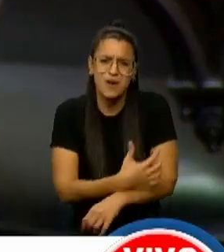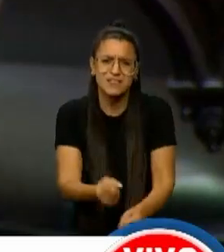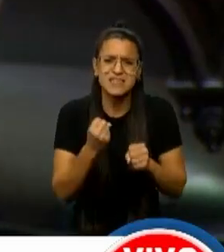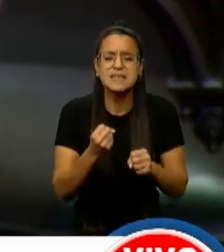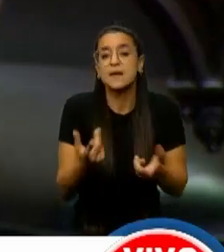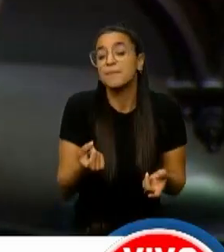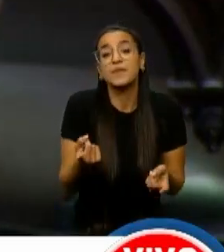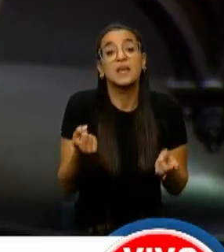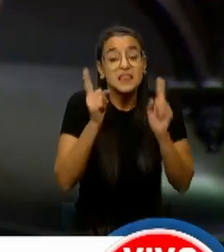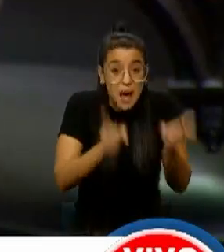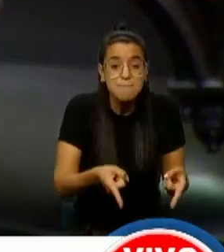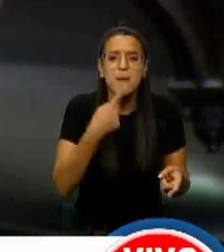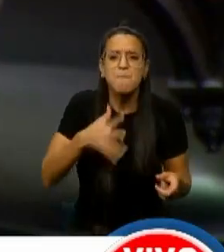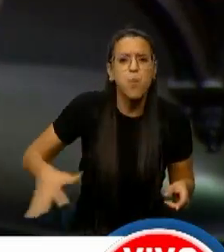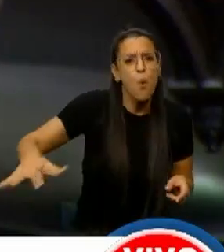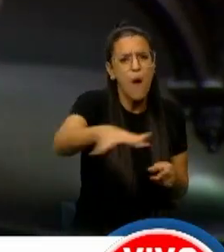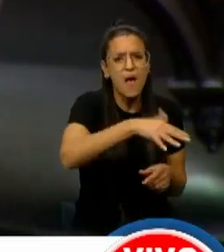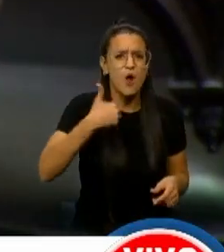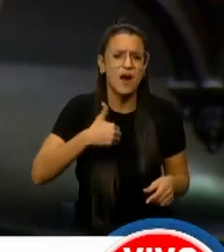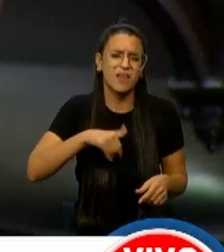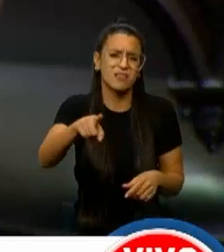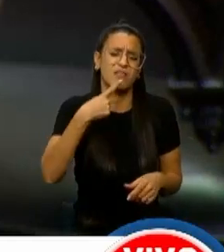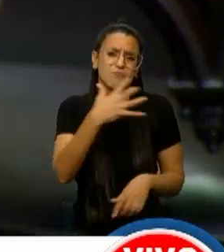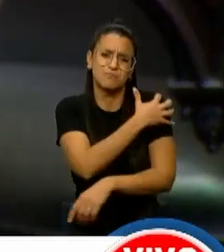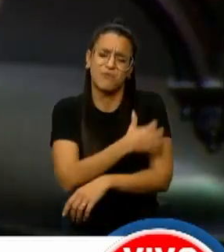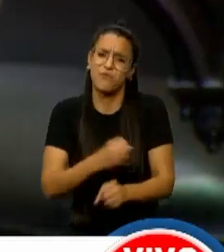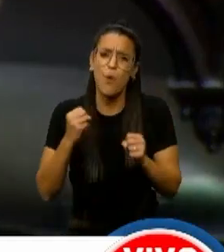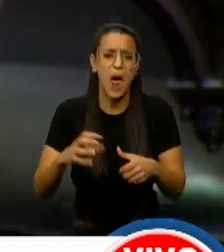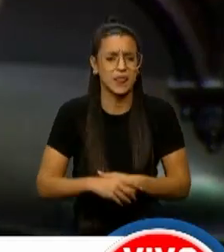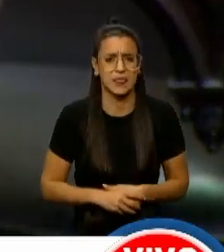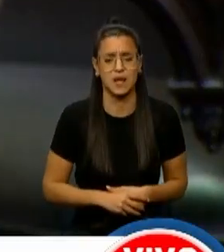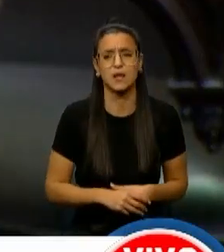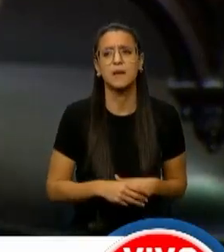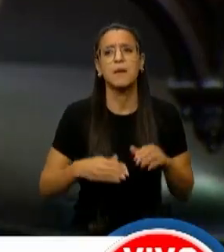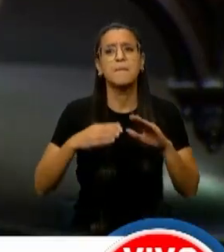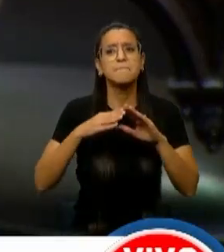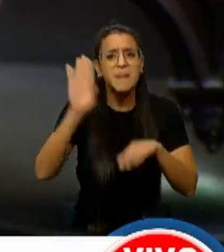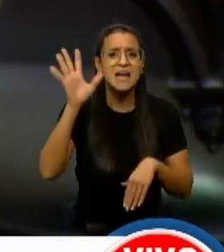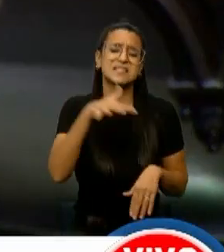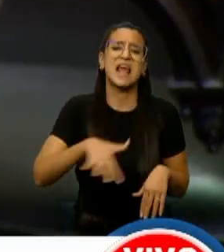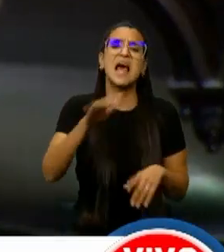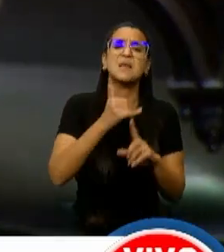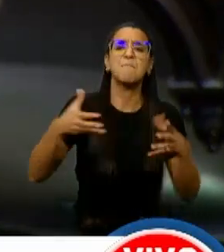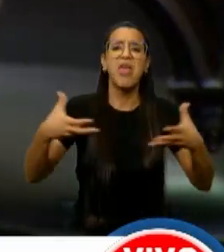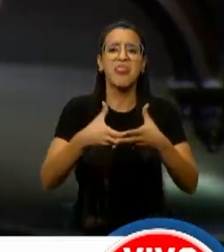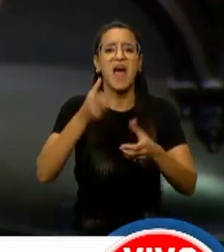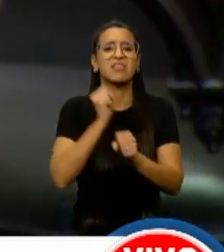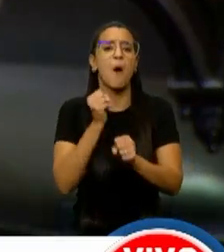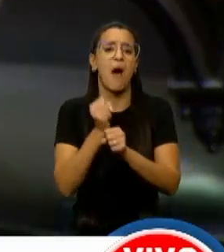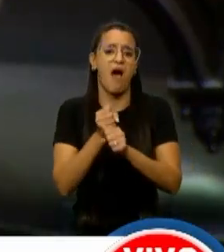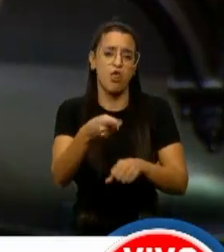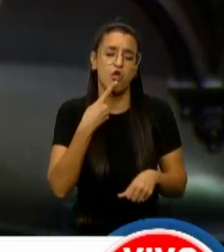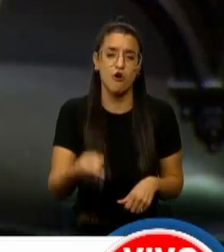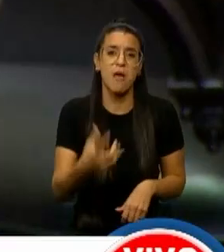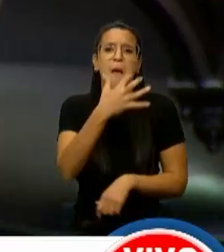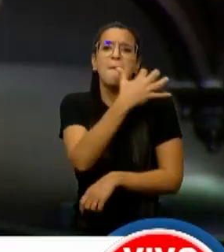la pobreza, sino que todo el pueblo argentino está más empobrecido, sobre todo la clase media trabajadora. Son